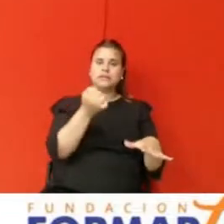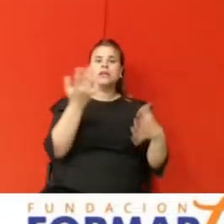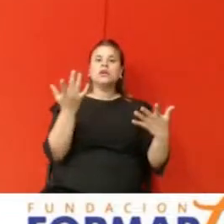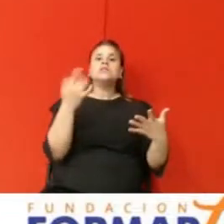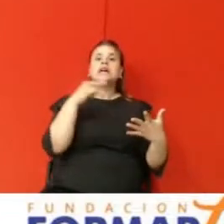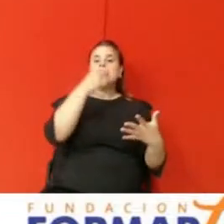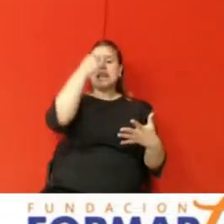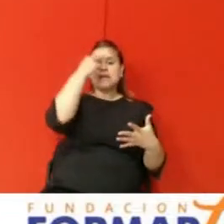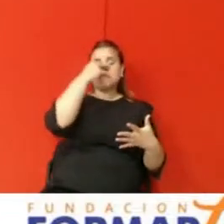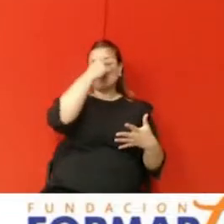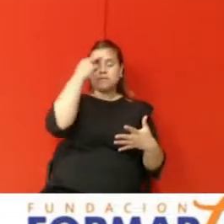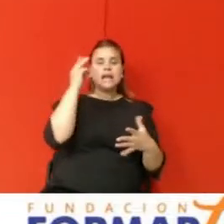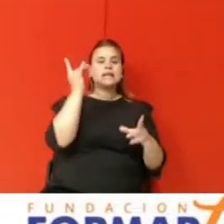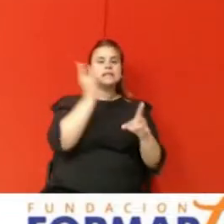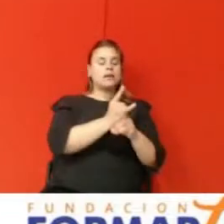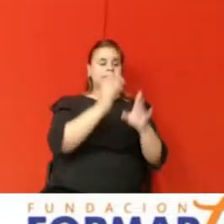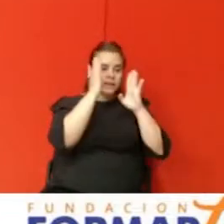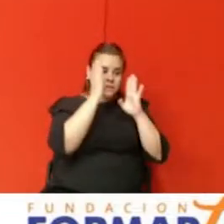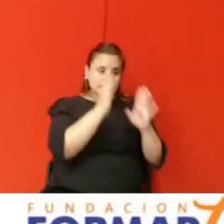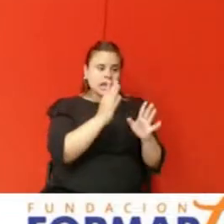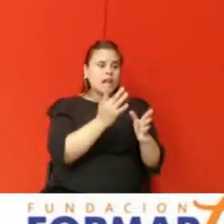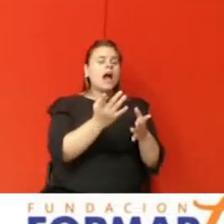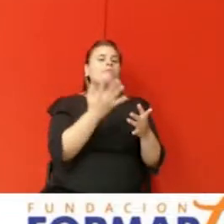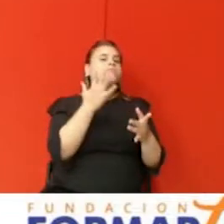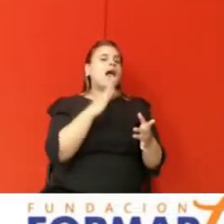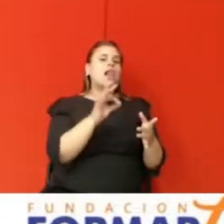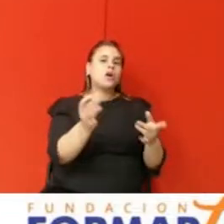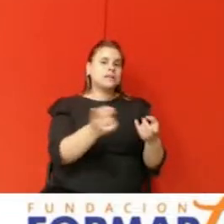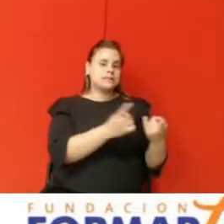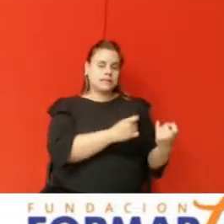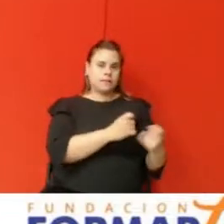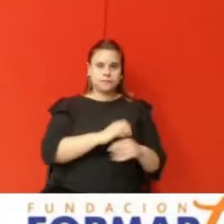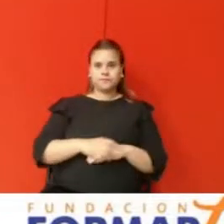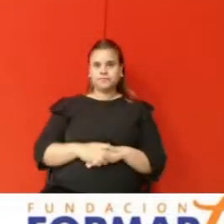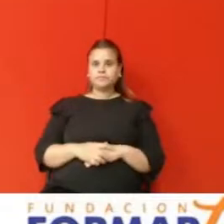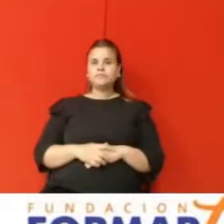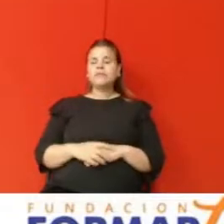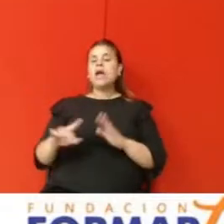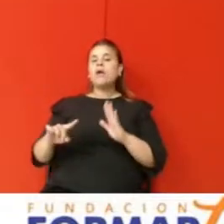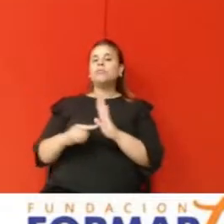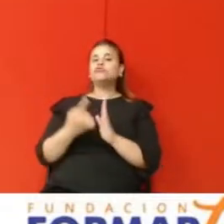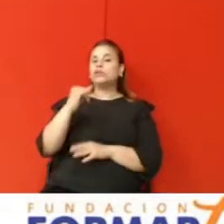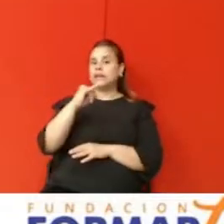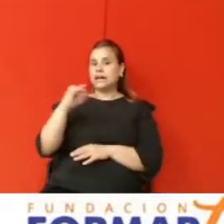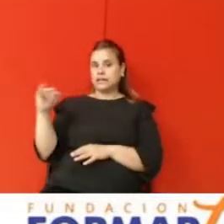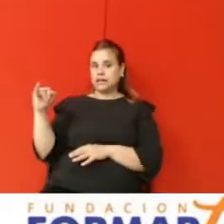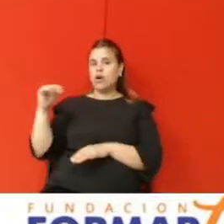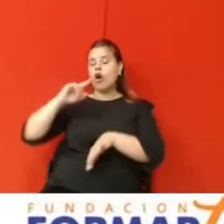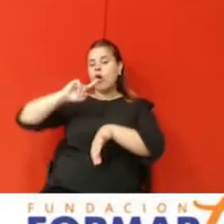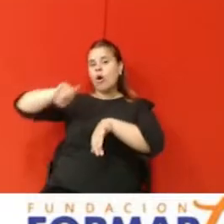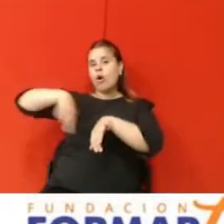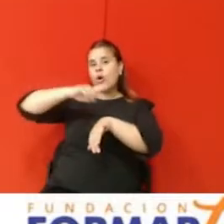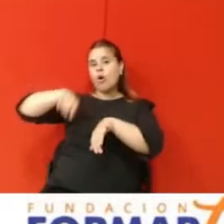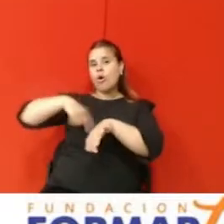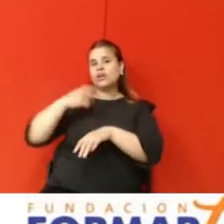las enfermeras han estado atentas a lo que nos necesitamos. En lo negativo, estuve más de 3 horas